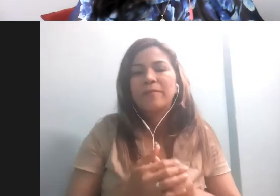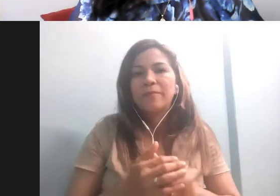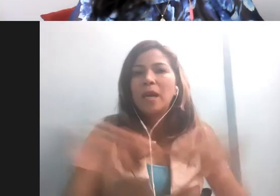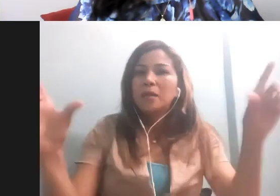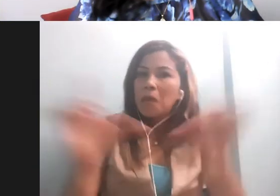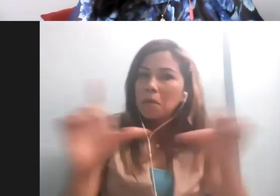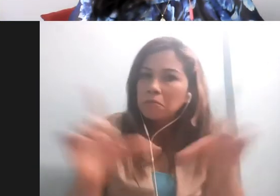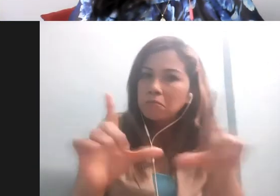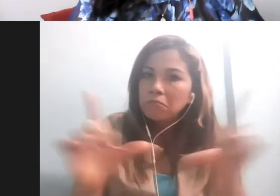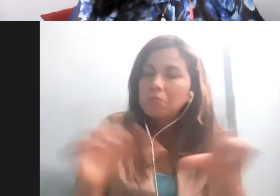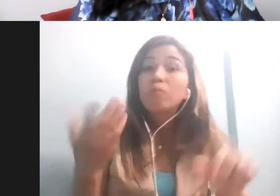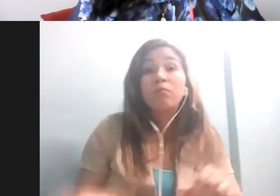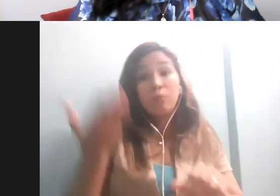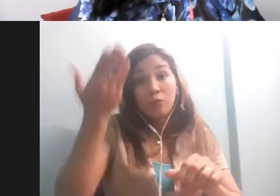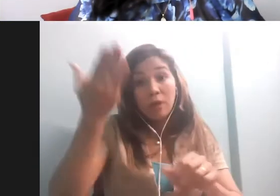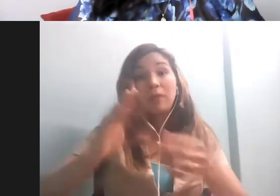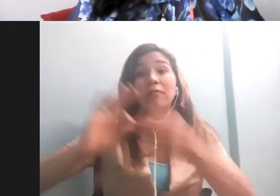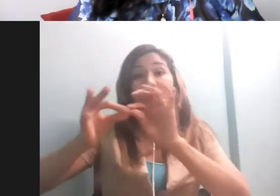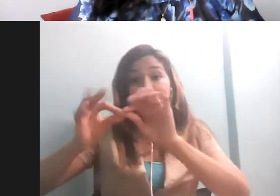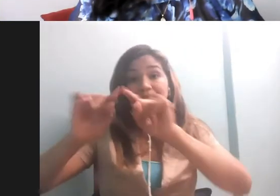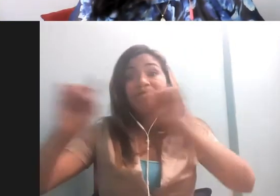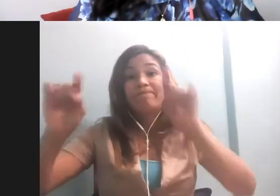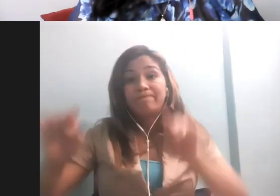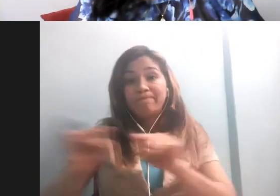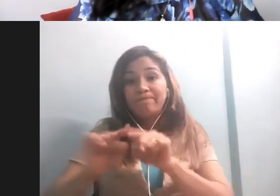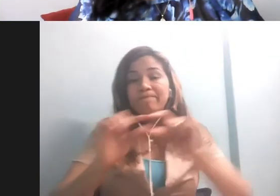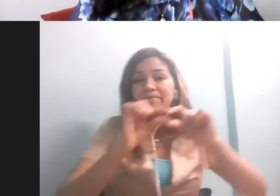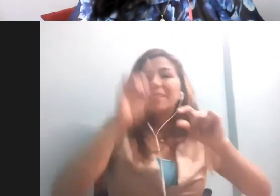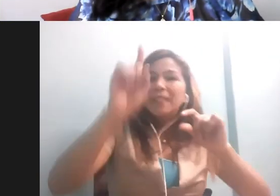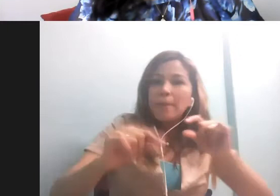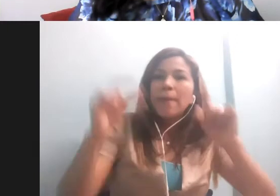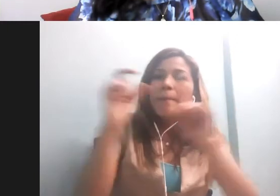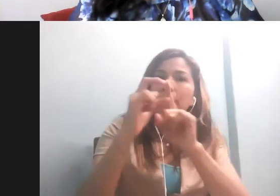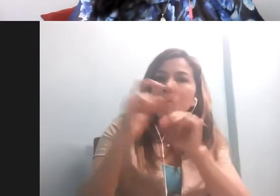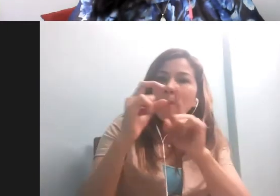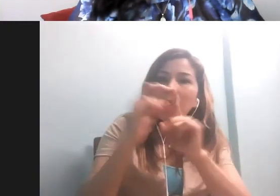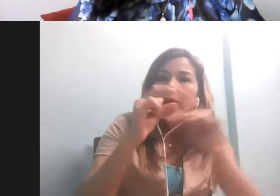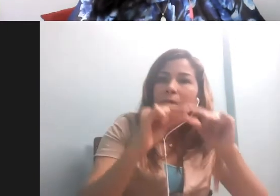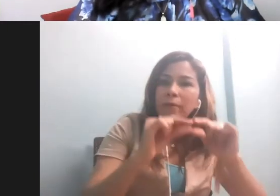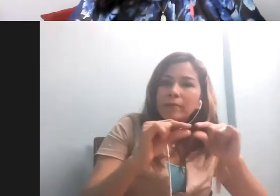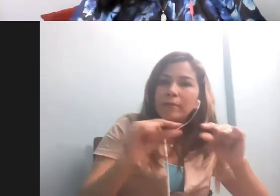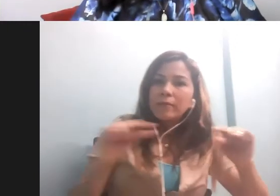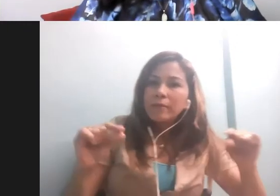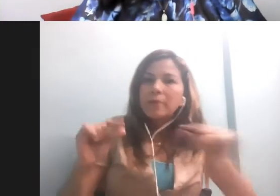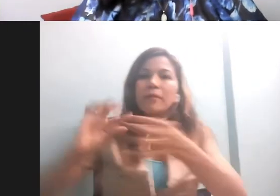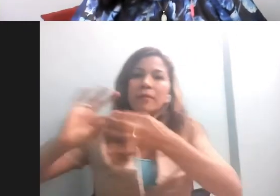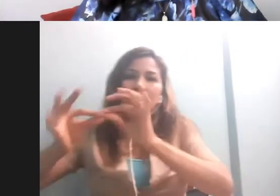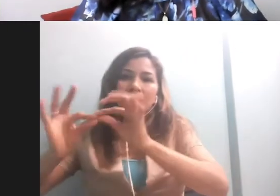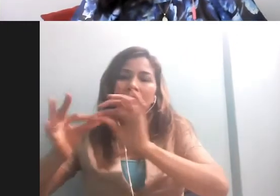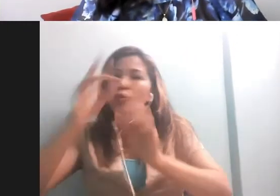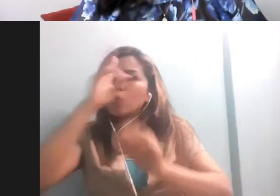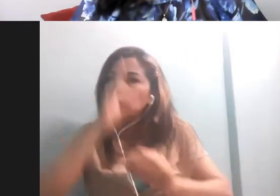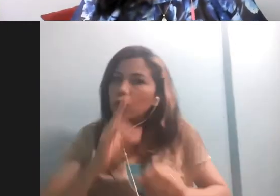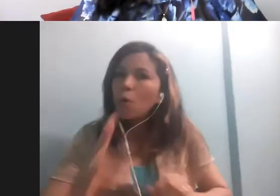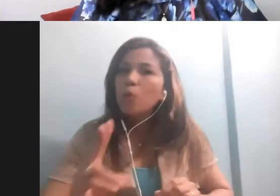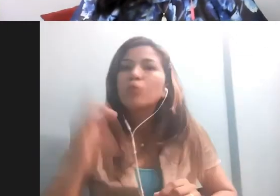tener el subtítulo y que incluso coloquen al intérprete, porque más que el sordo le guste o no, tiene